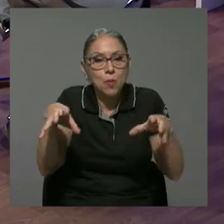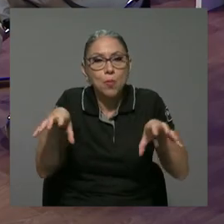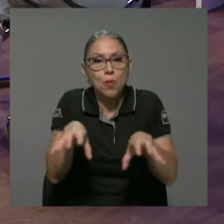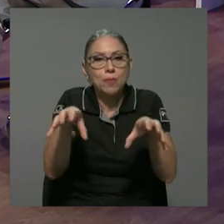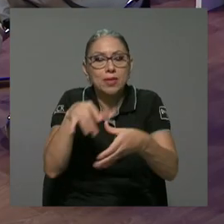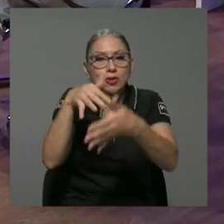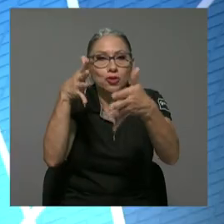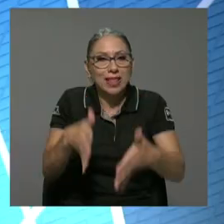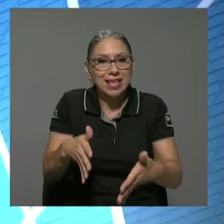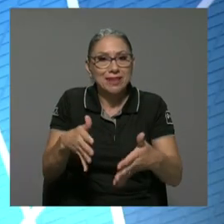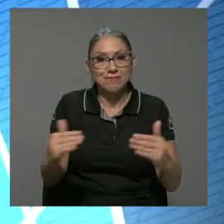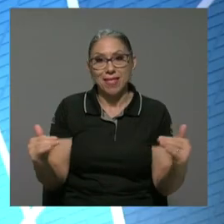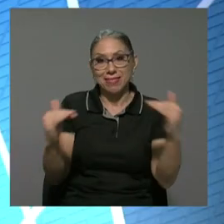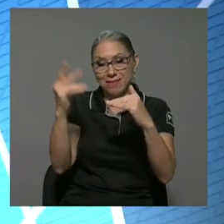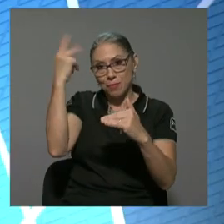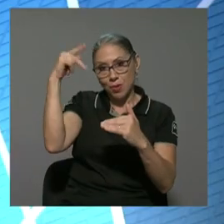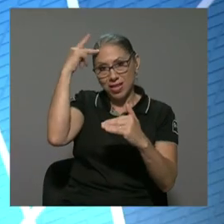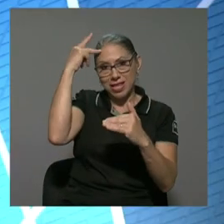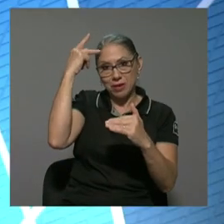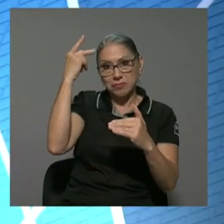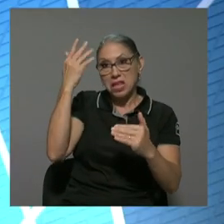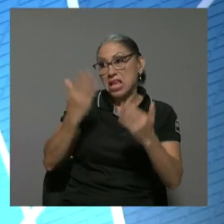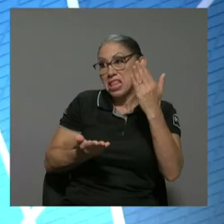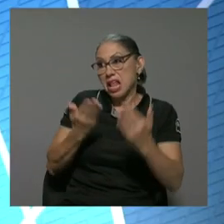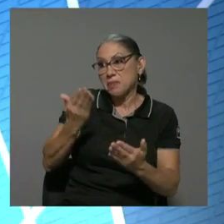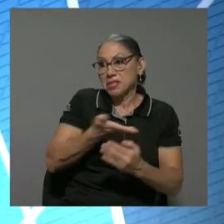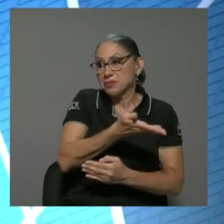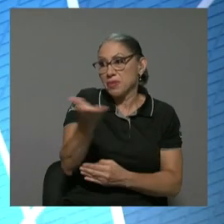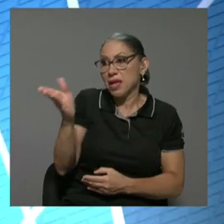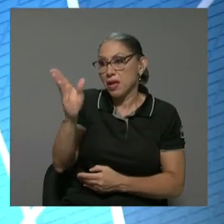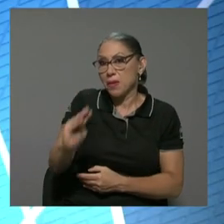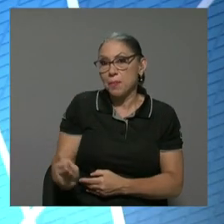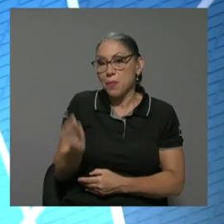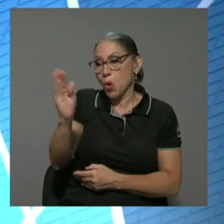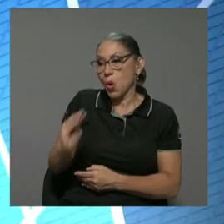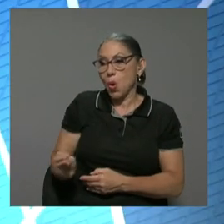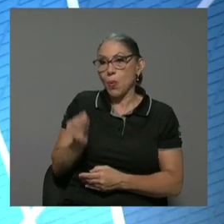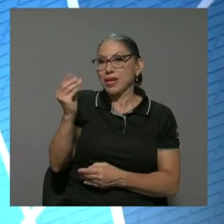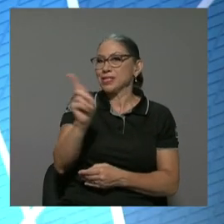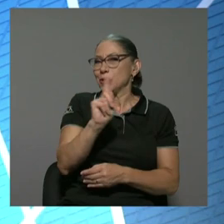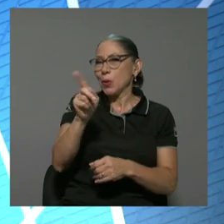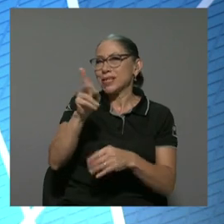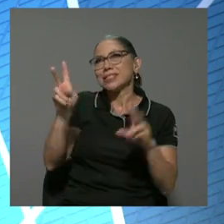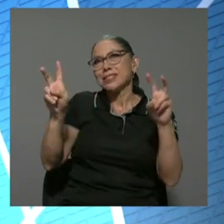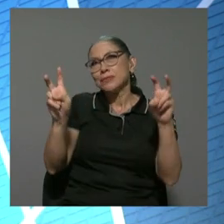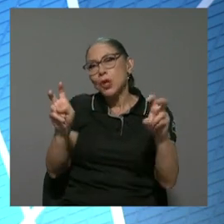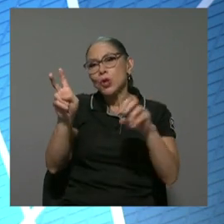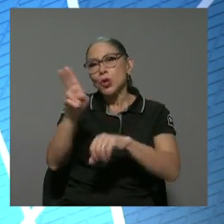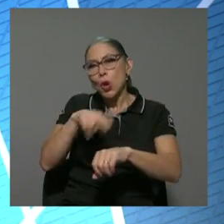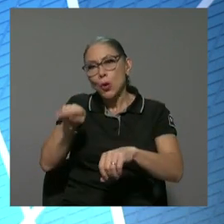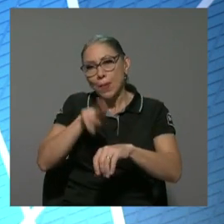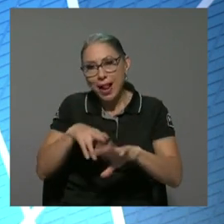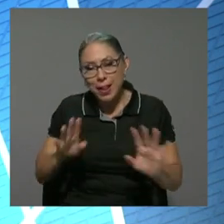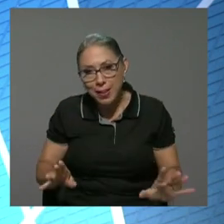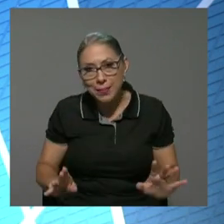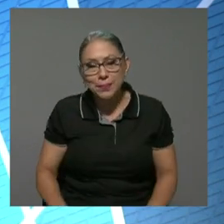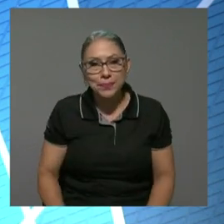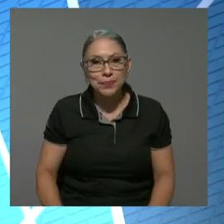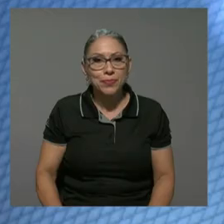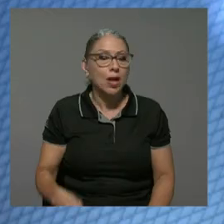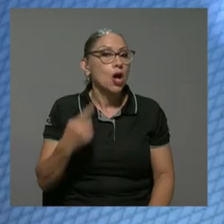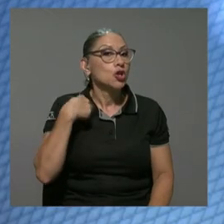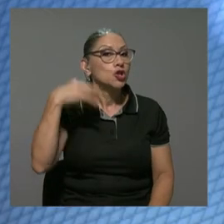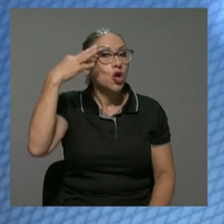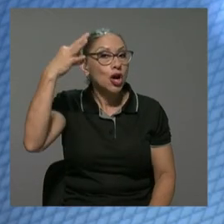línea política que entre las personas jóvenes de pronto ya no es algo muy normal, por decirlo de alguna forma. Creo que